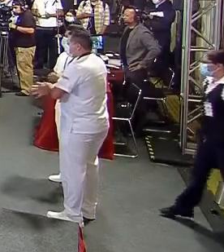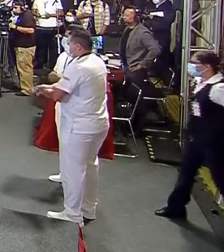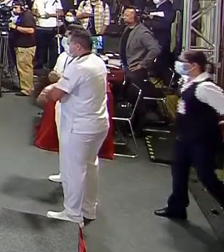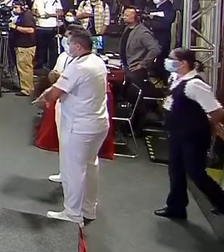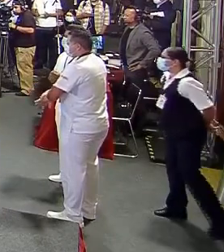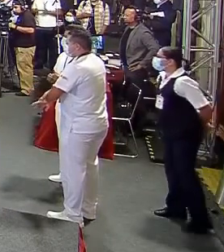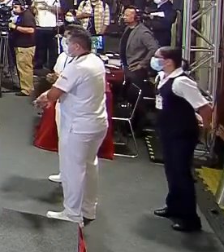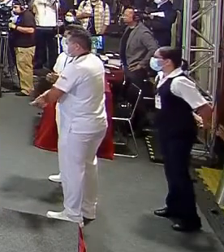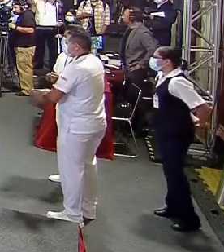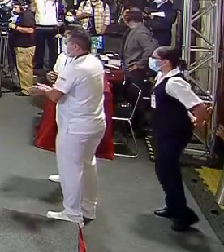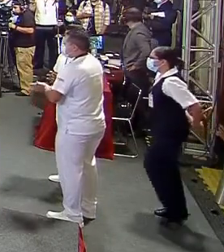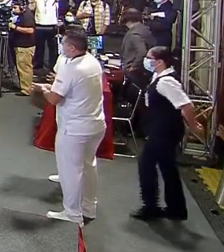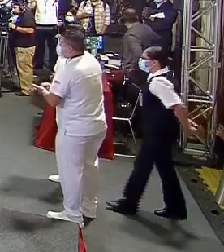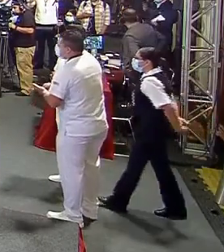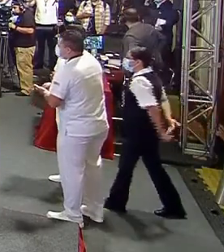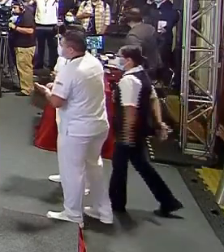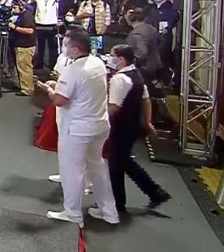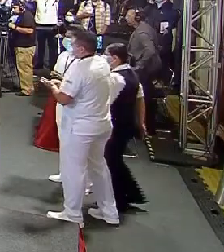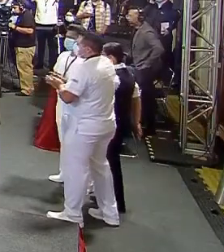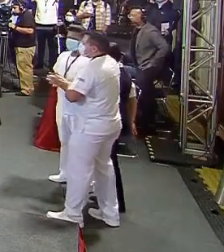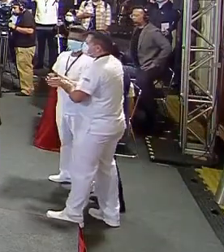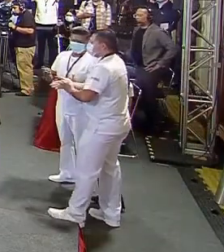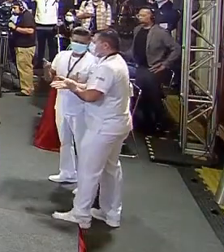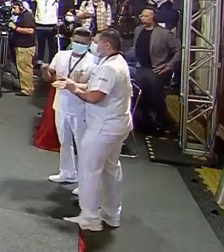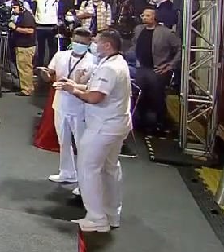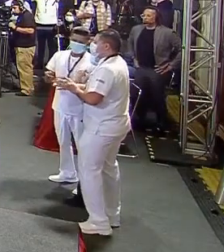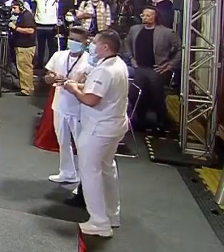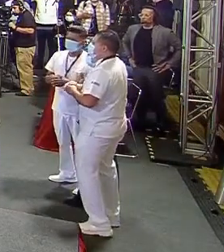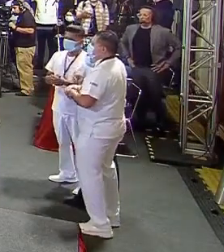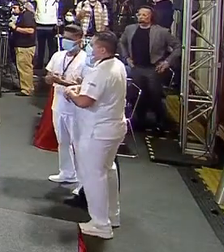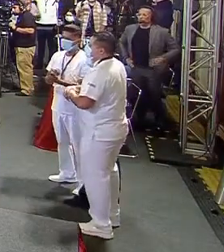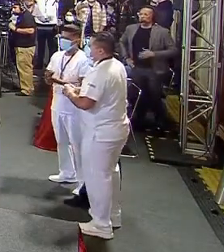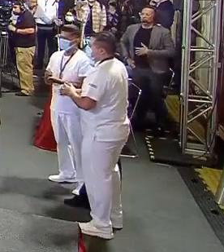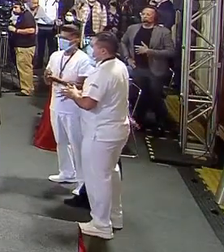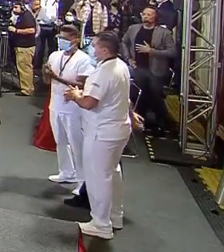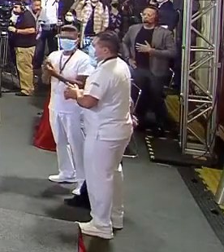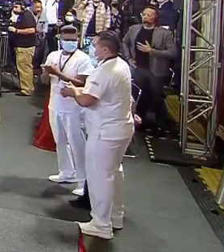Seguro social. Aquí están todos mis colegas.